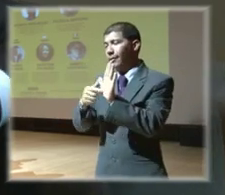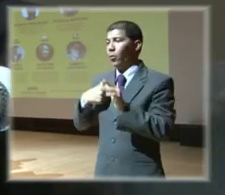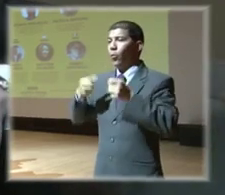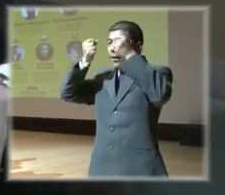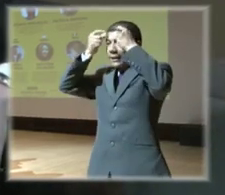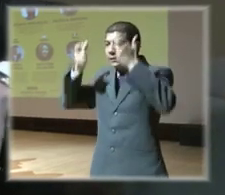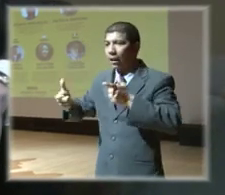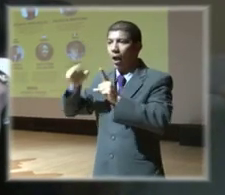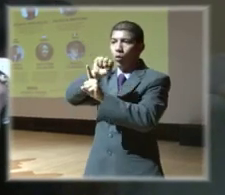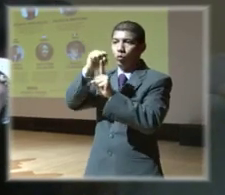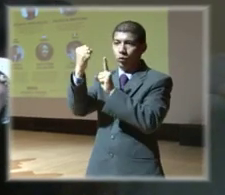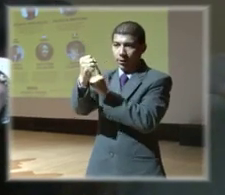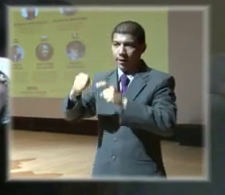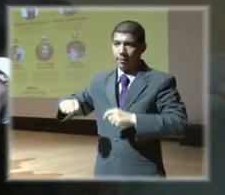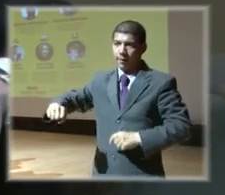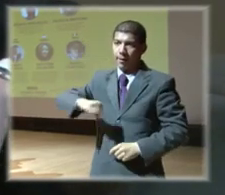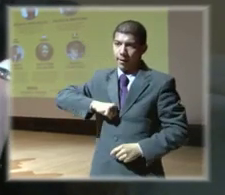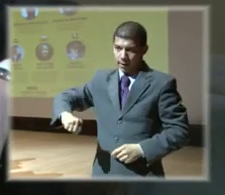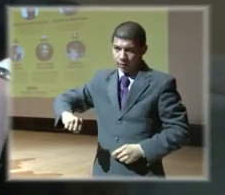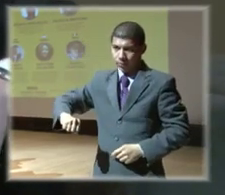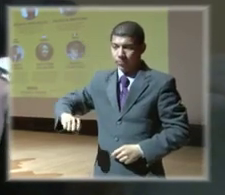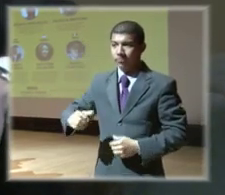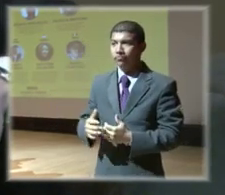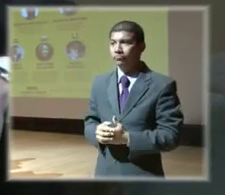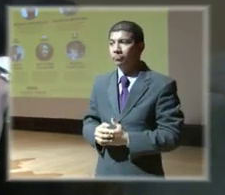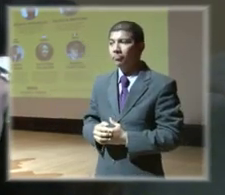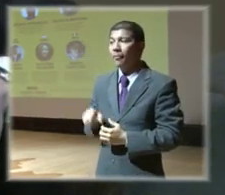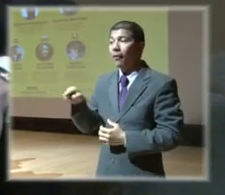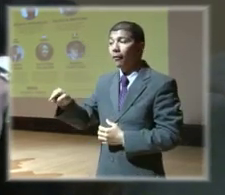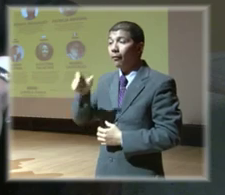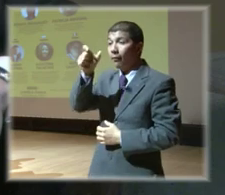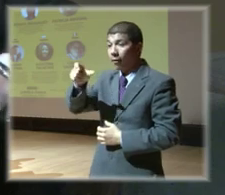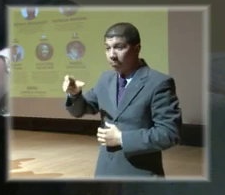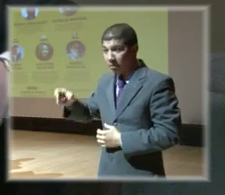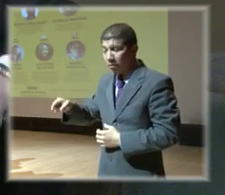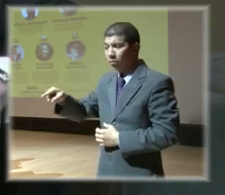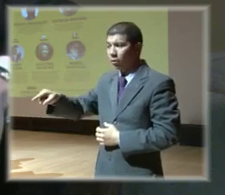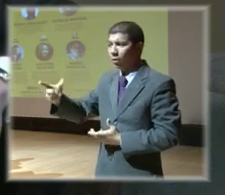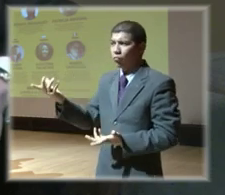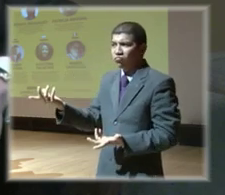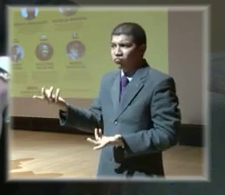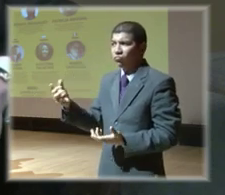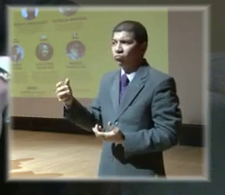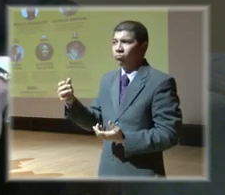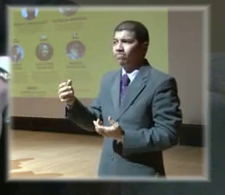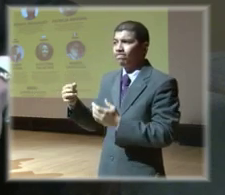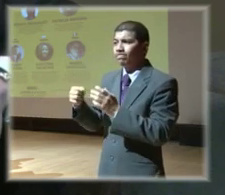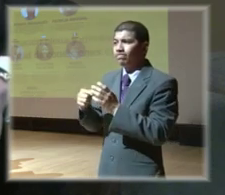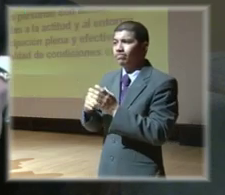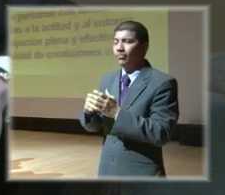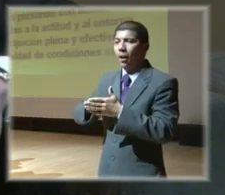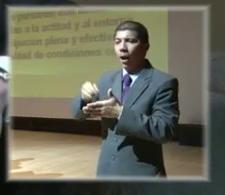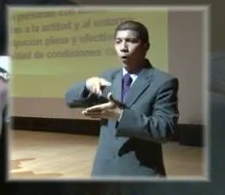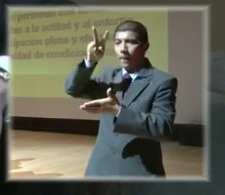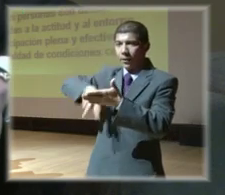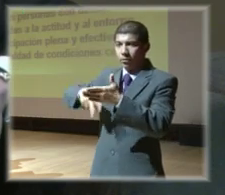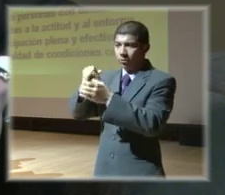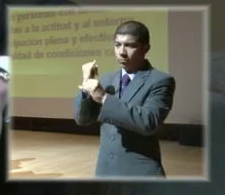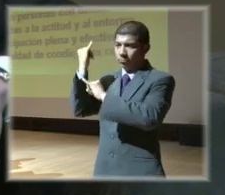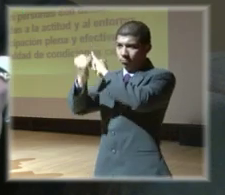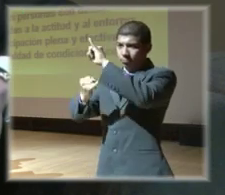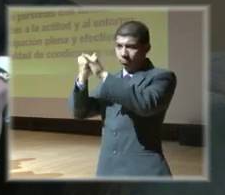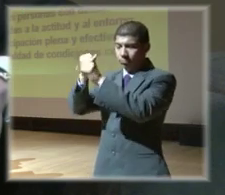de derecho que se funda en la idea de dignidad humana, y a pesar de que hemos suscrito y ratificado la Convención Internacional